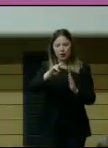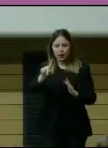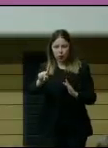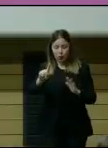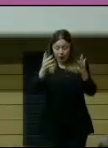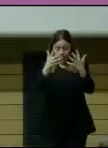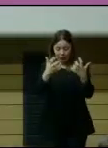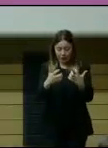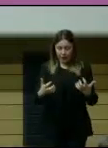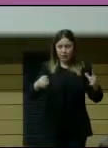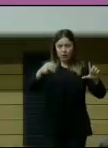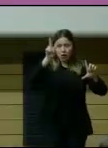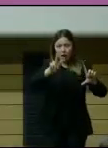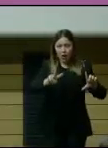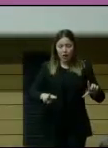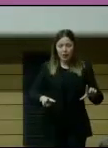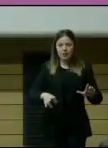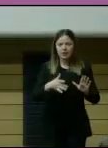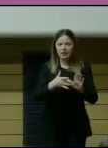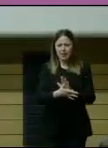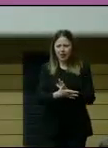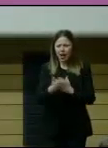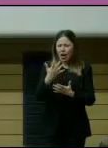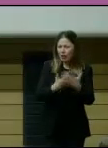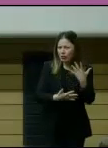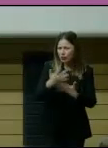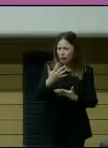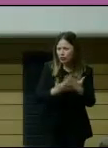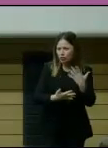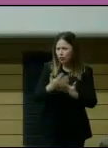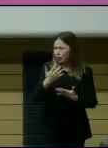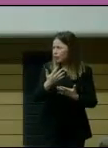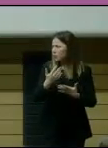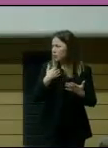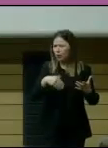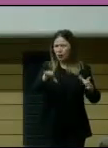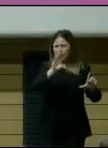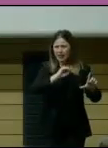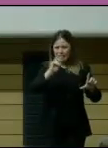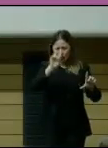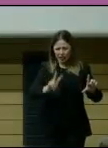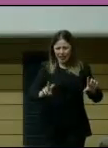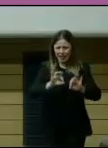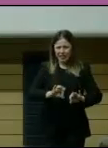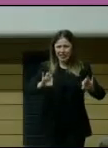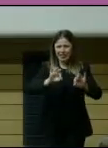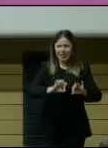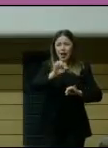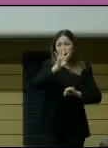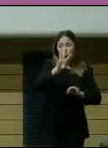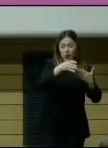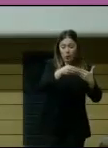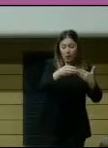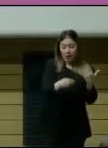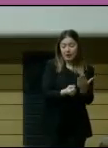el texto, ves de que es una clara confusión torticera y dices, pero tía, no te enteras de nada. Entre 4 pacientes que